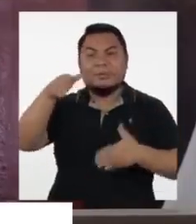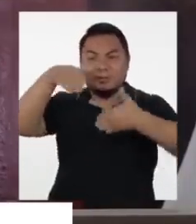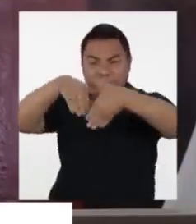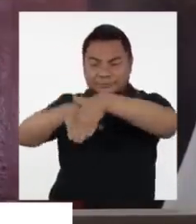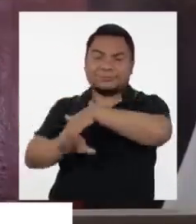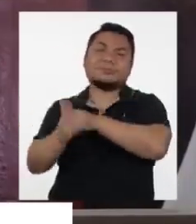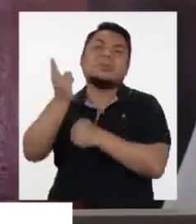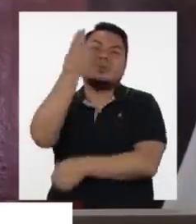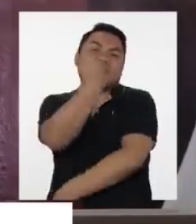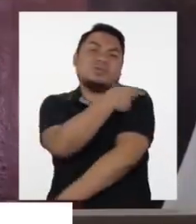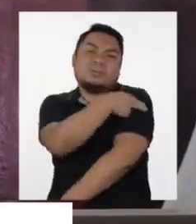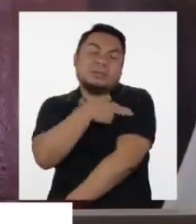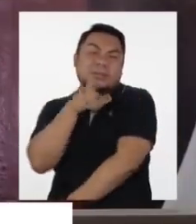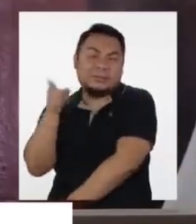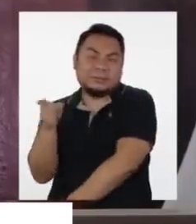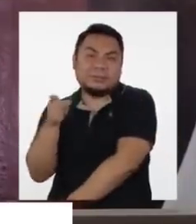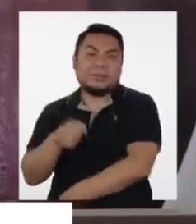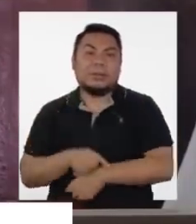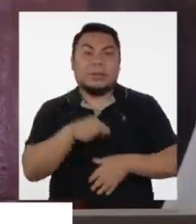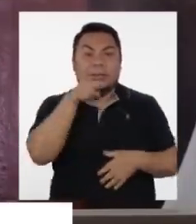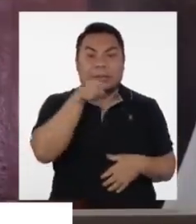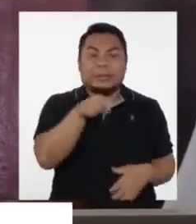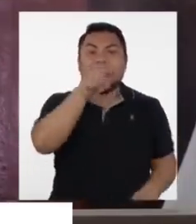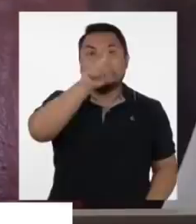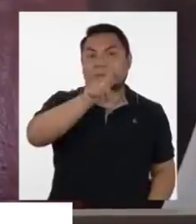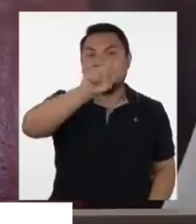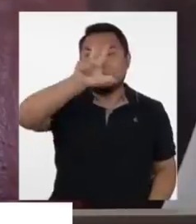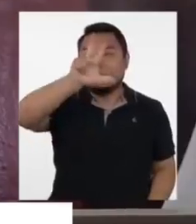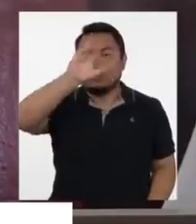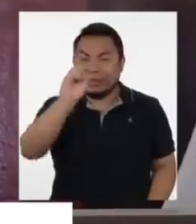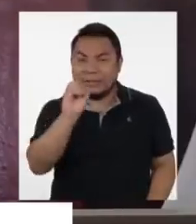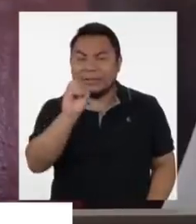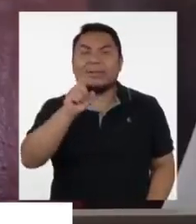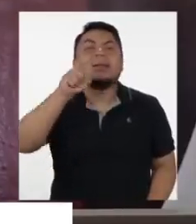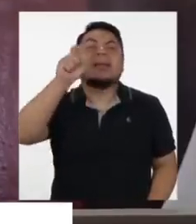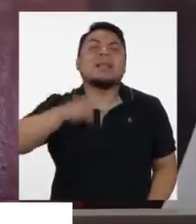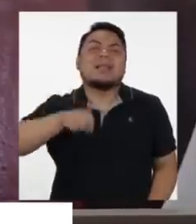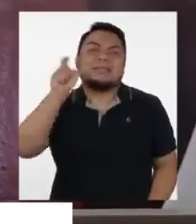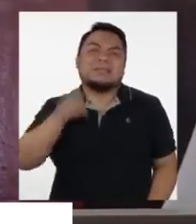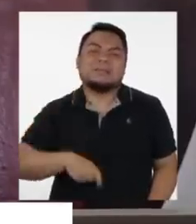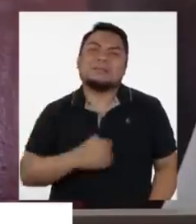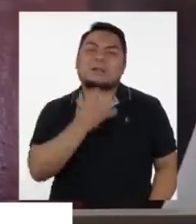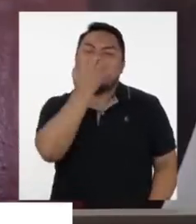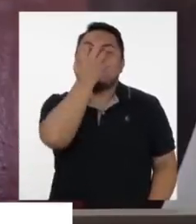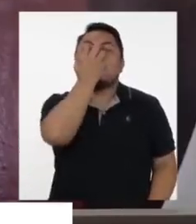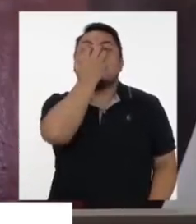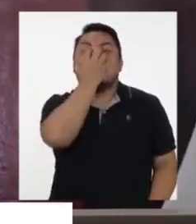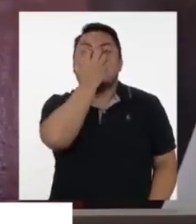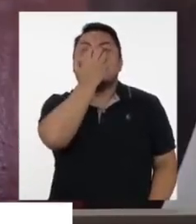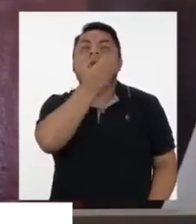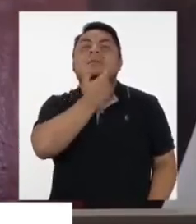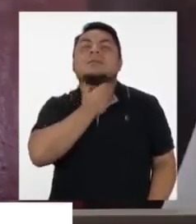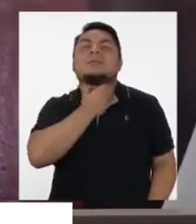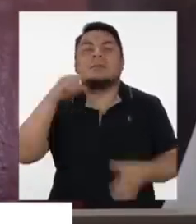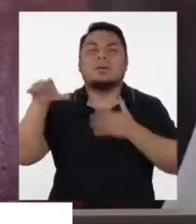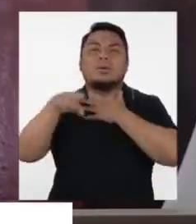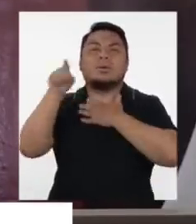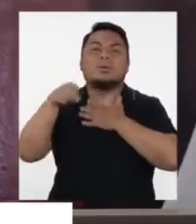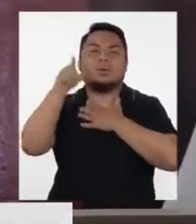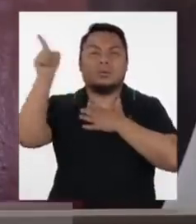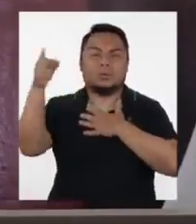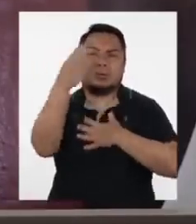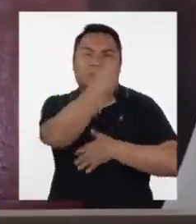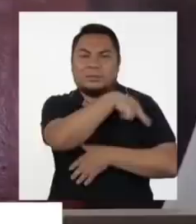hospitalizados y 130 requiere ventilación mecánica en unidades de